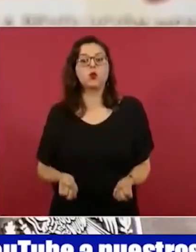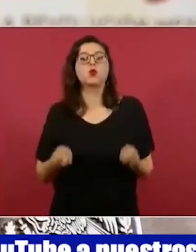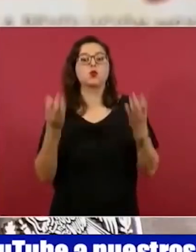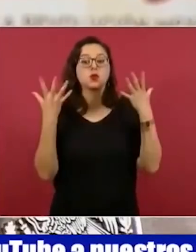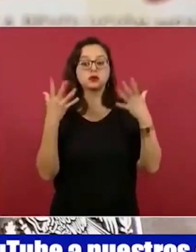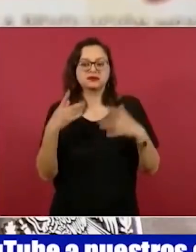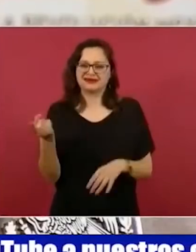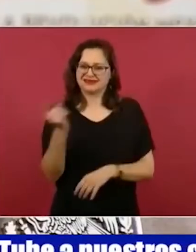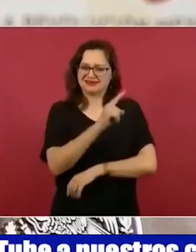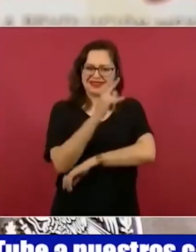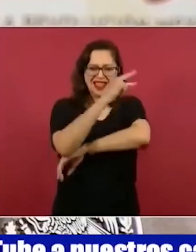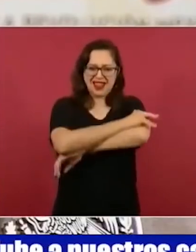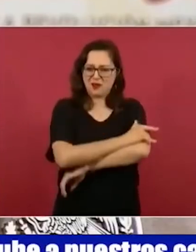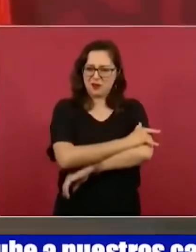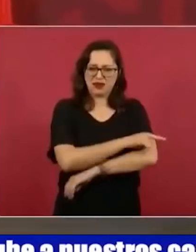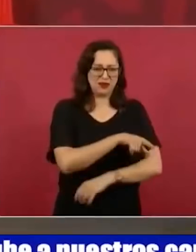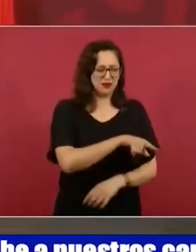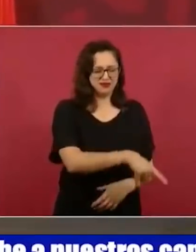muchísimos